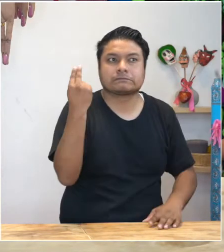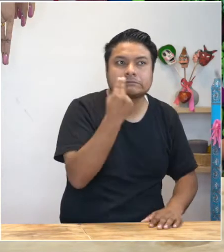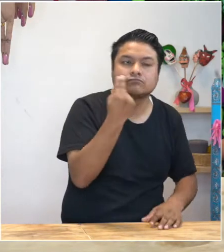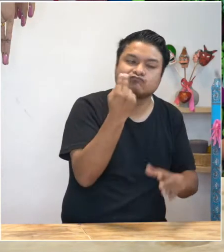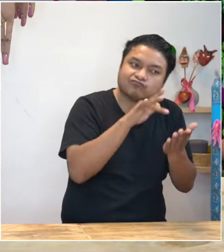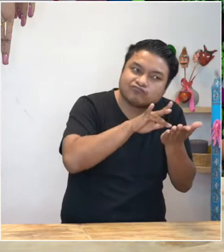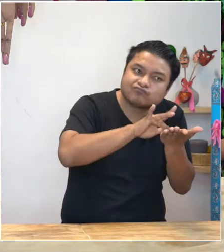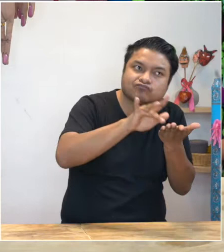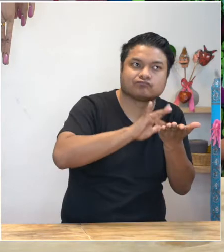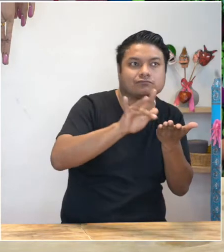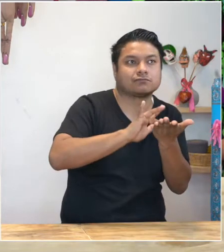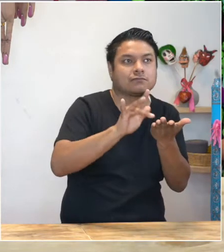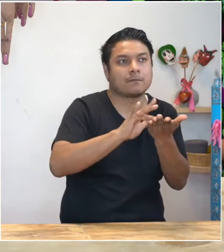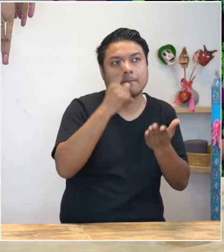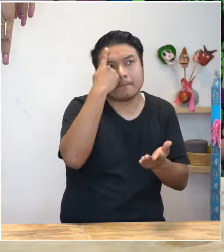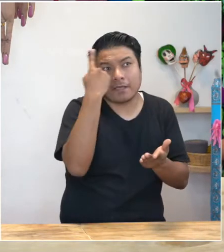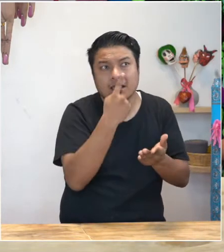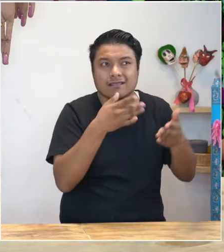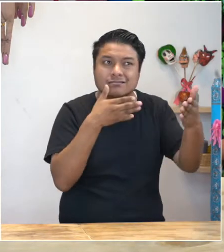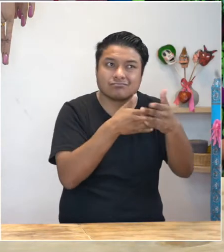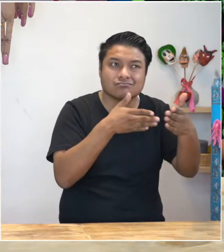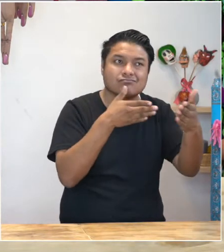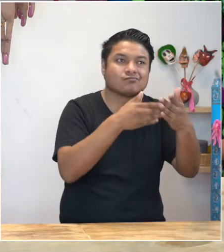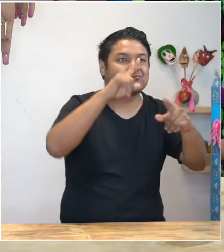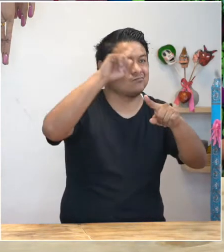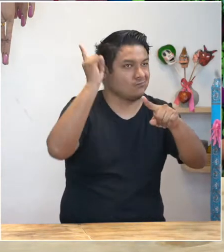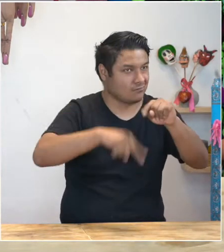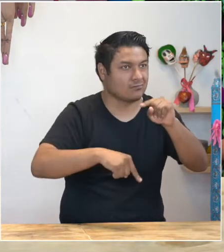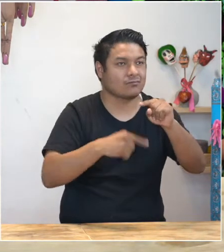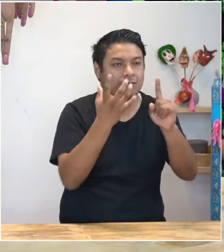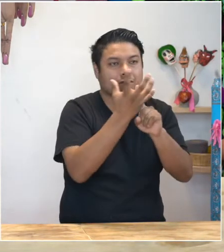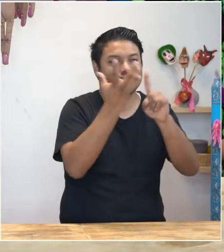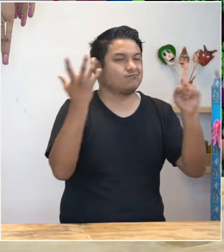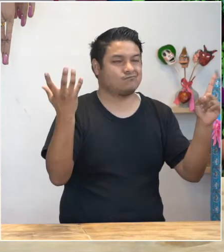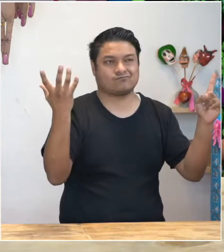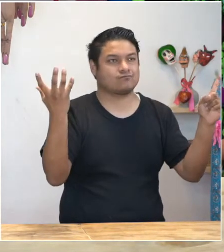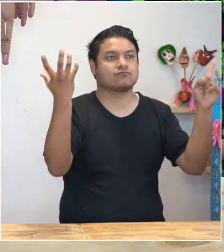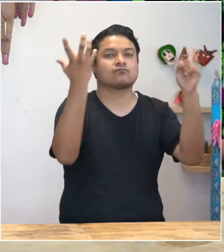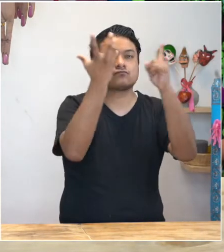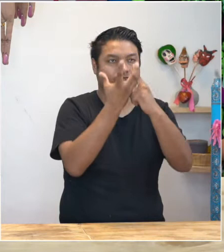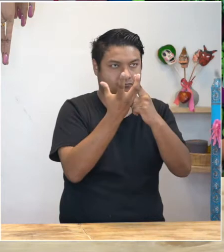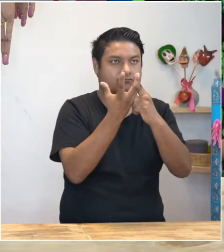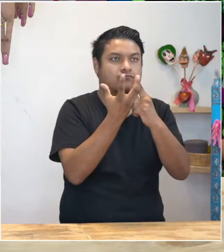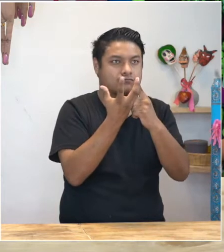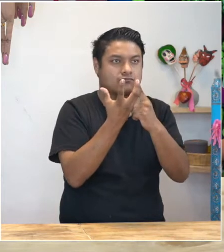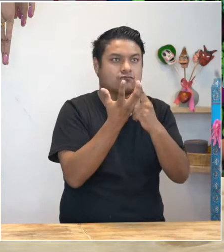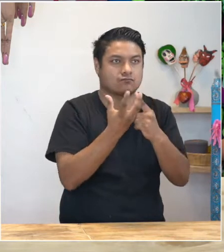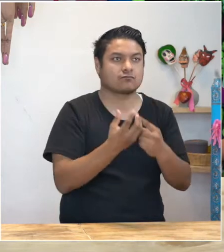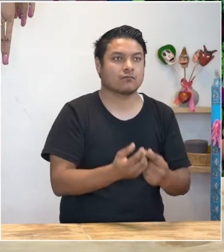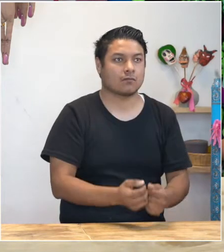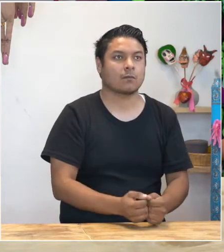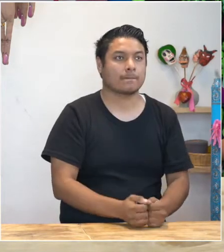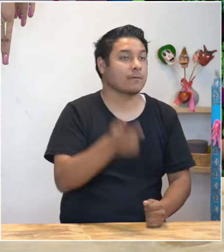ustedes sean los posibles doctores, el señor de la tiendita de la esquina, la estilista, que